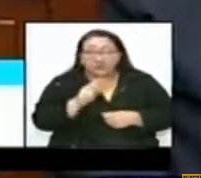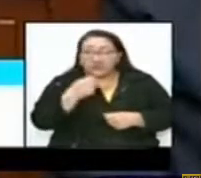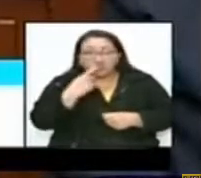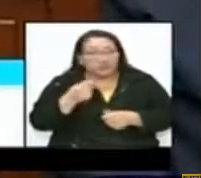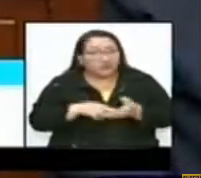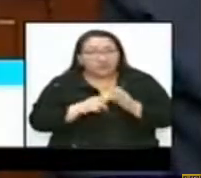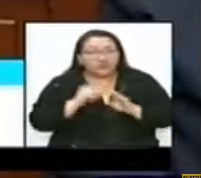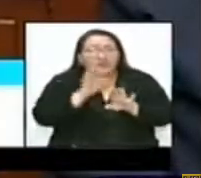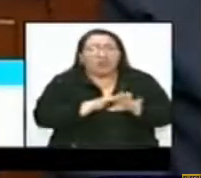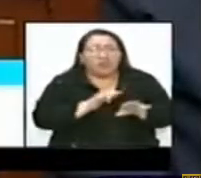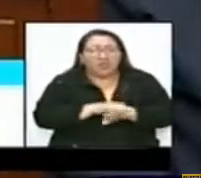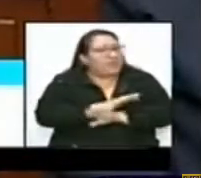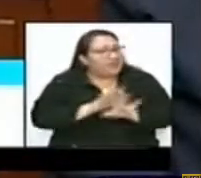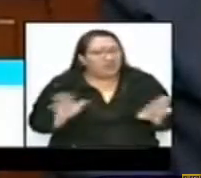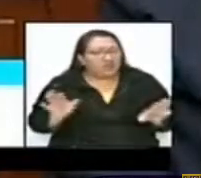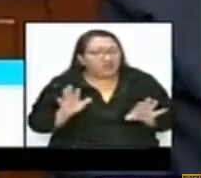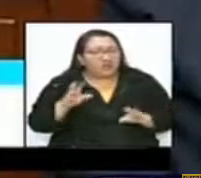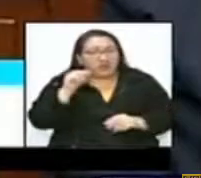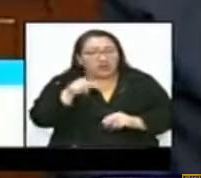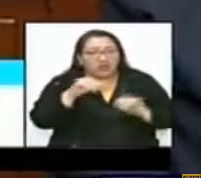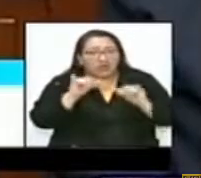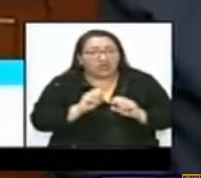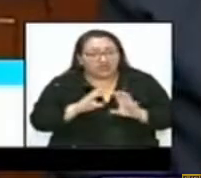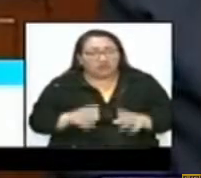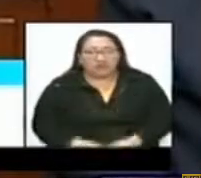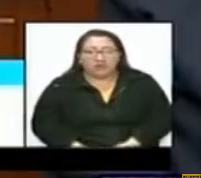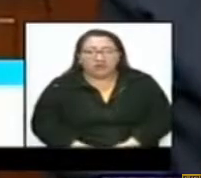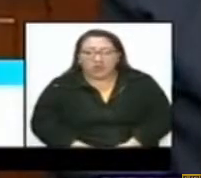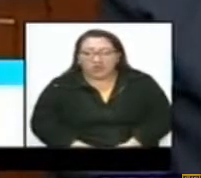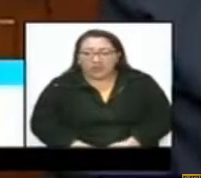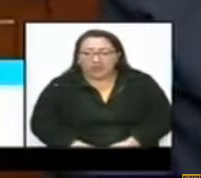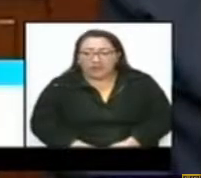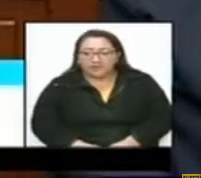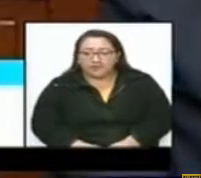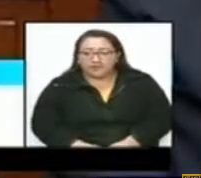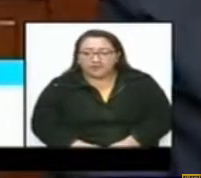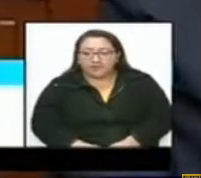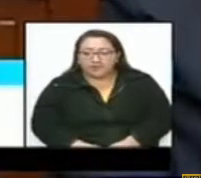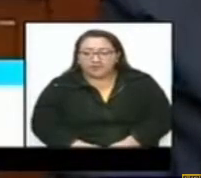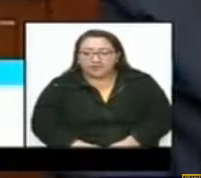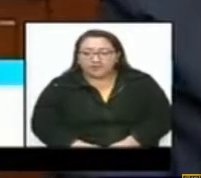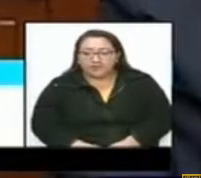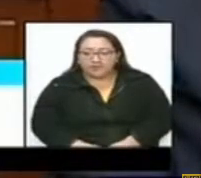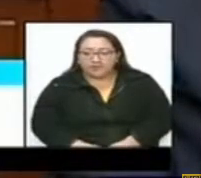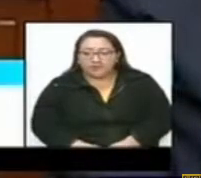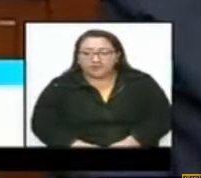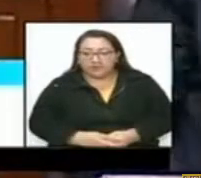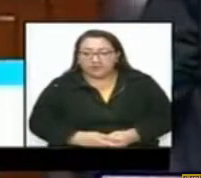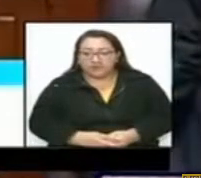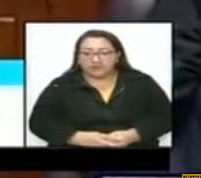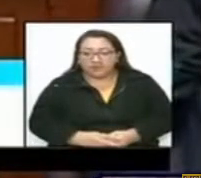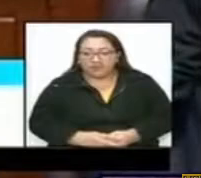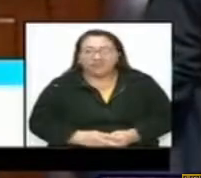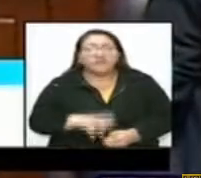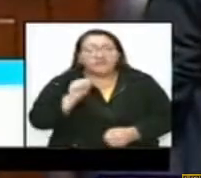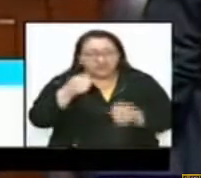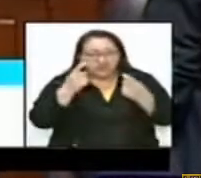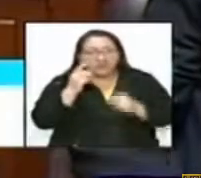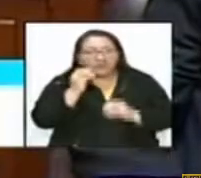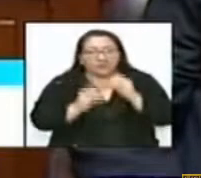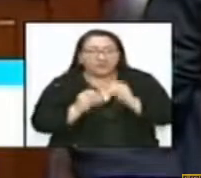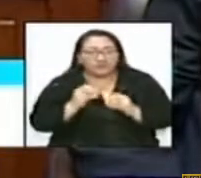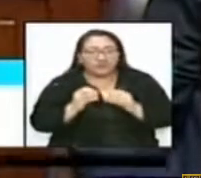brindando a nadie y eso que quede bien en claro y por otro lado si estamos por reformas políticas pero